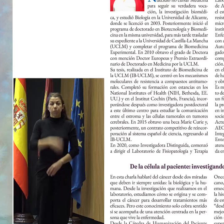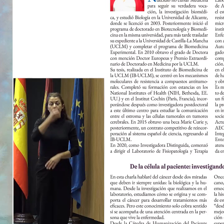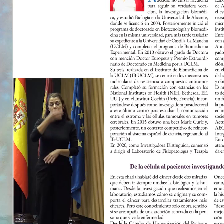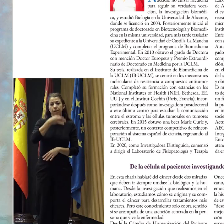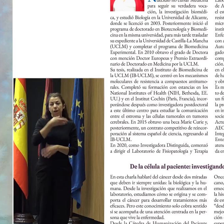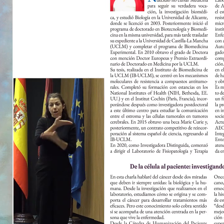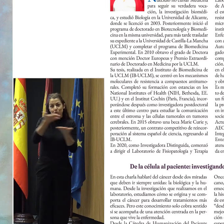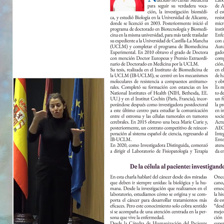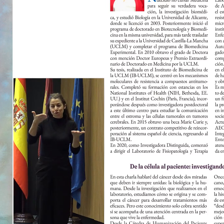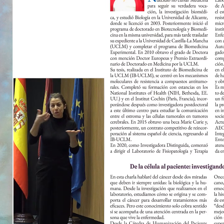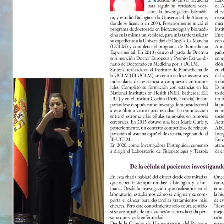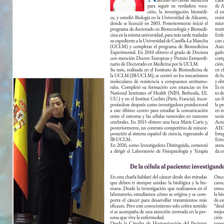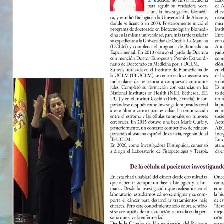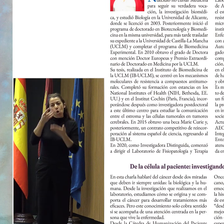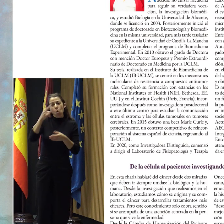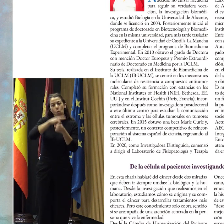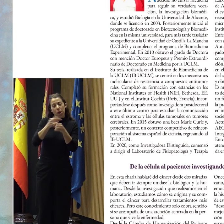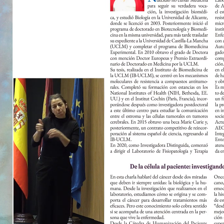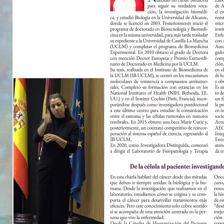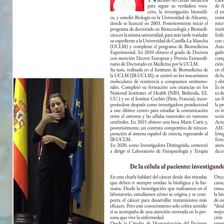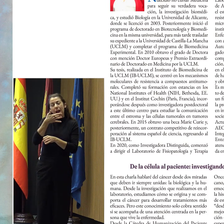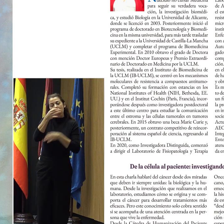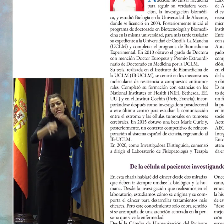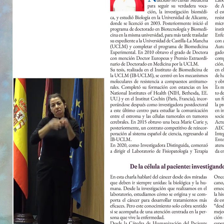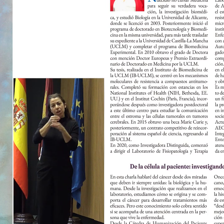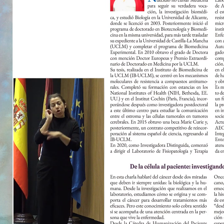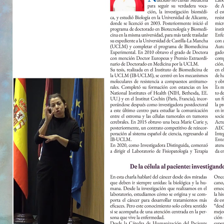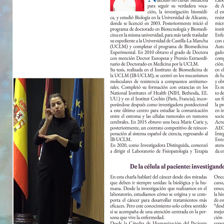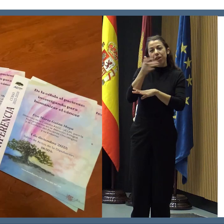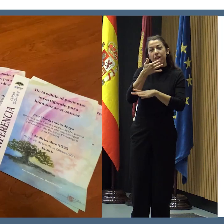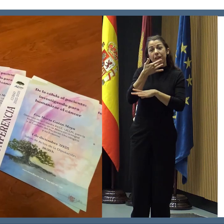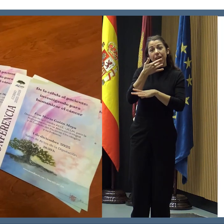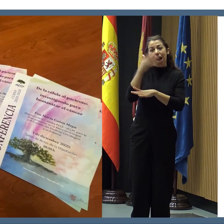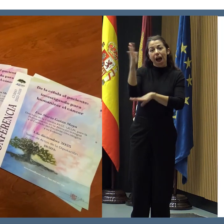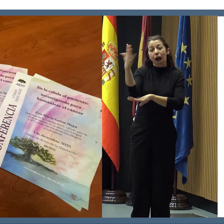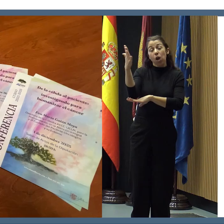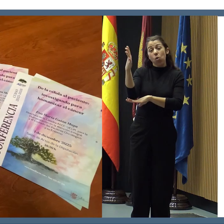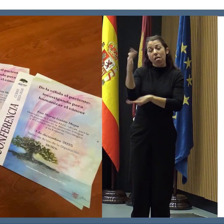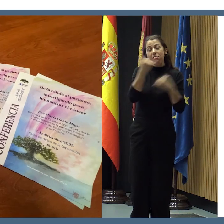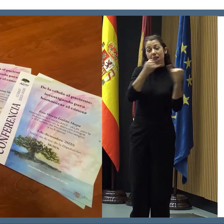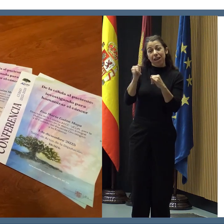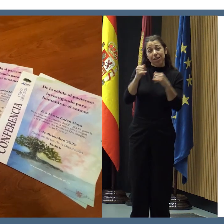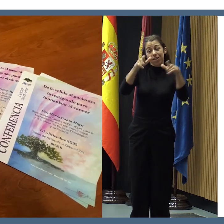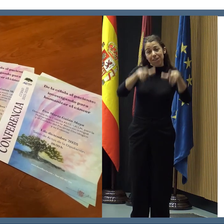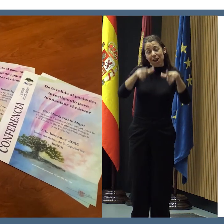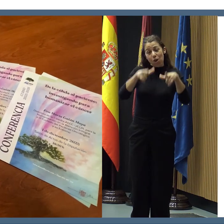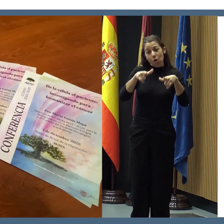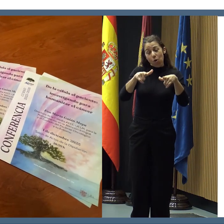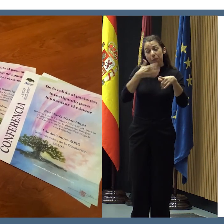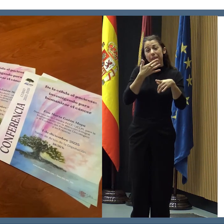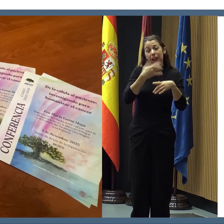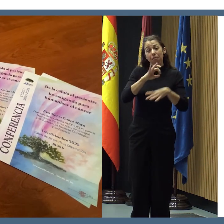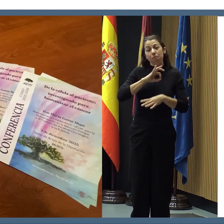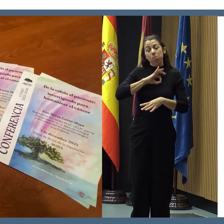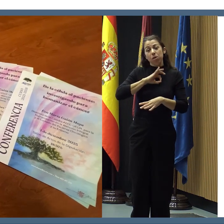Muy buenas tardes a todos y bienvenidos un lunes más al ciclo de conferencias que ALUEX celebra en este salón de actos de la